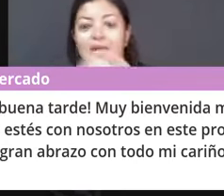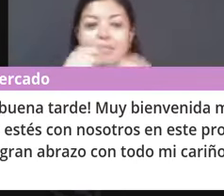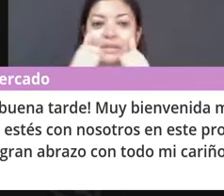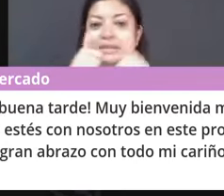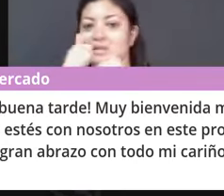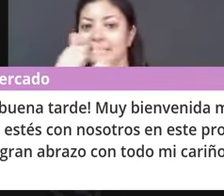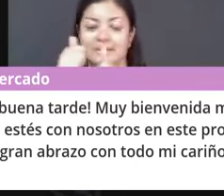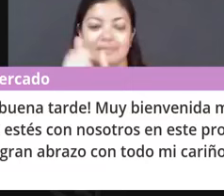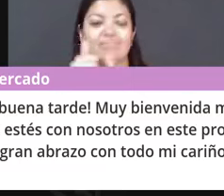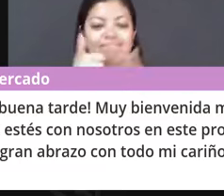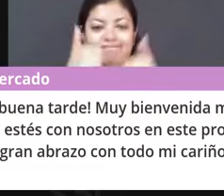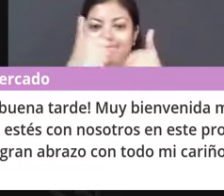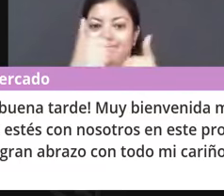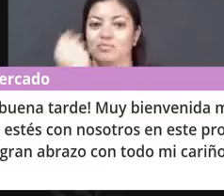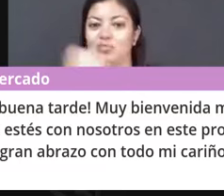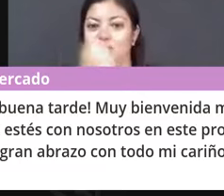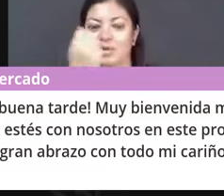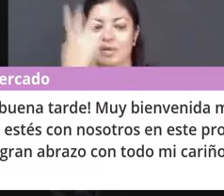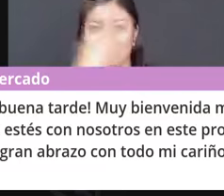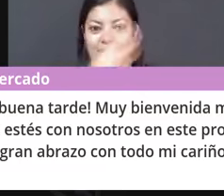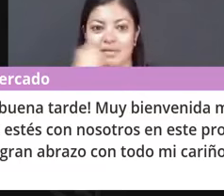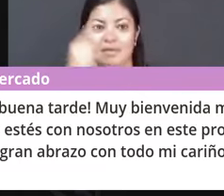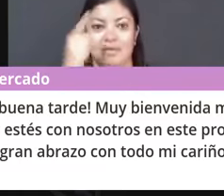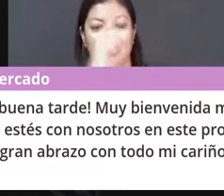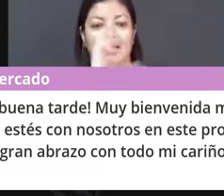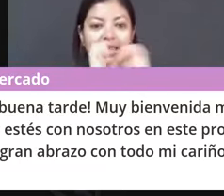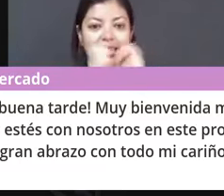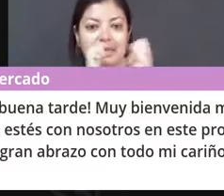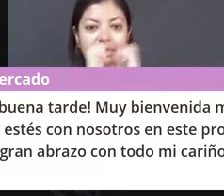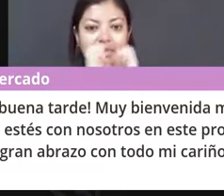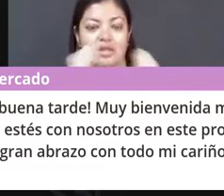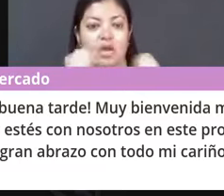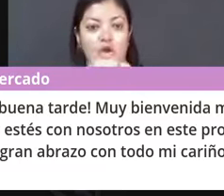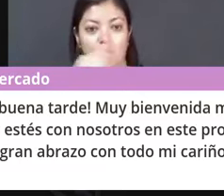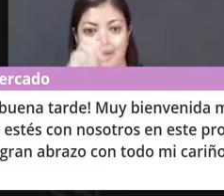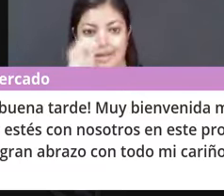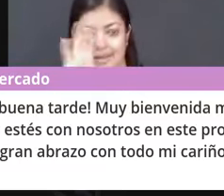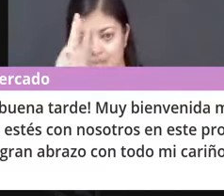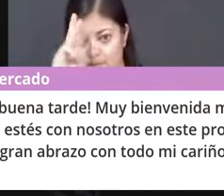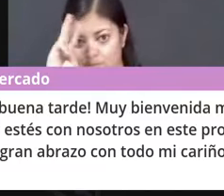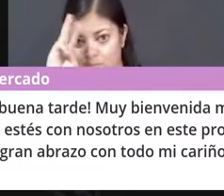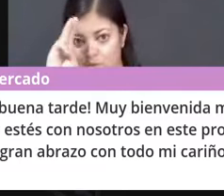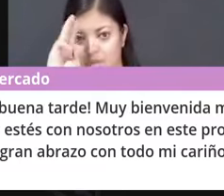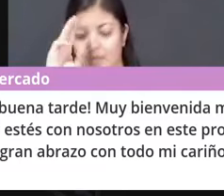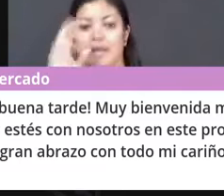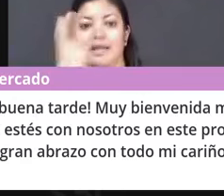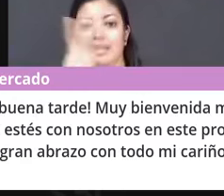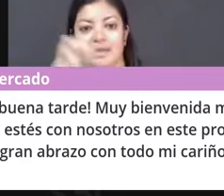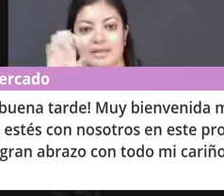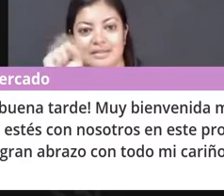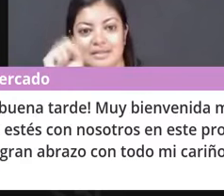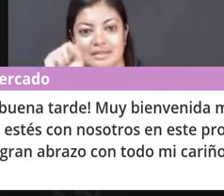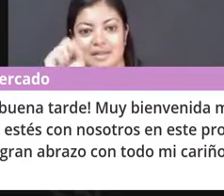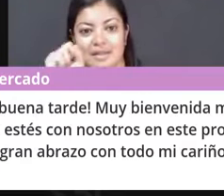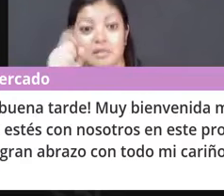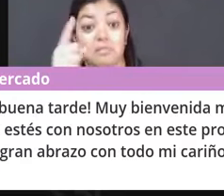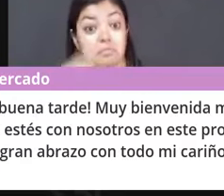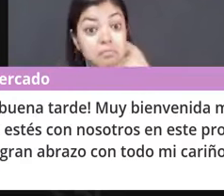Enhorabuena, magistrada, que le vaya muy, muy hermoso allá en la entrevista con el TEC de Monterrey, Campus Ciudad de México 360, para quien